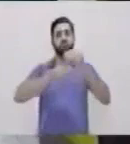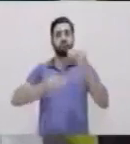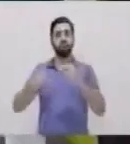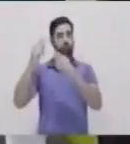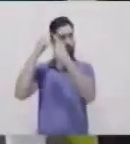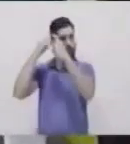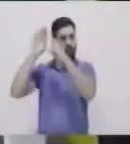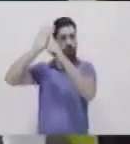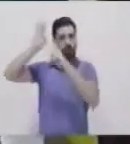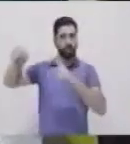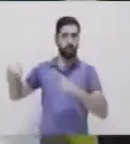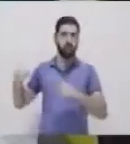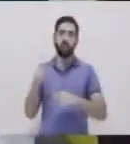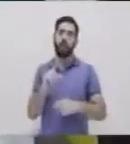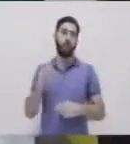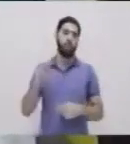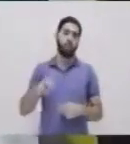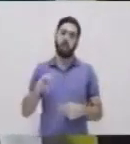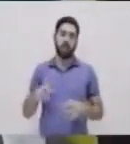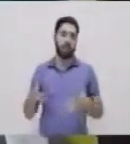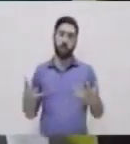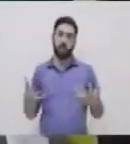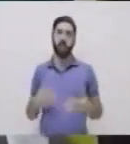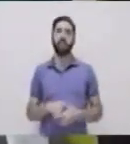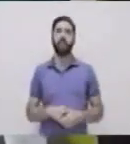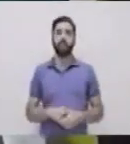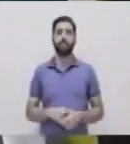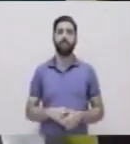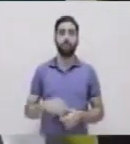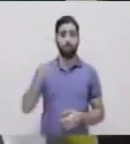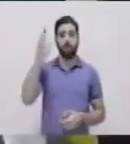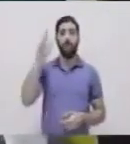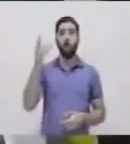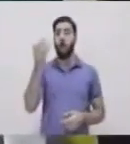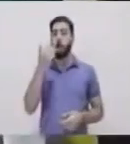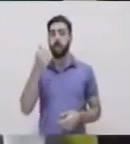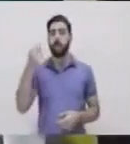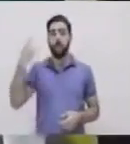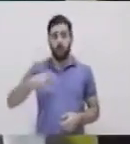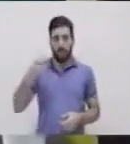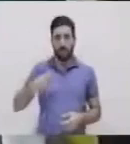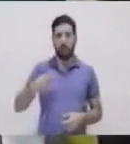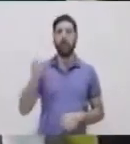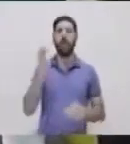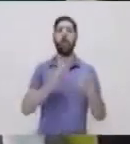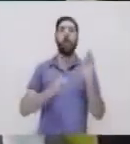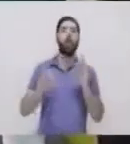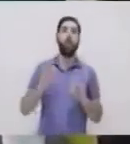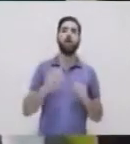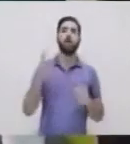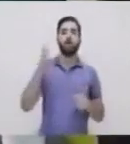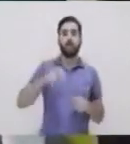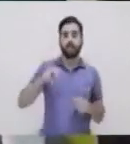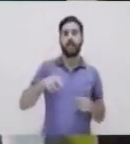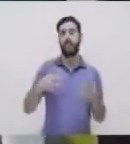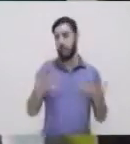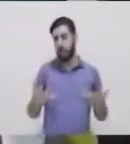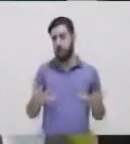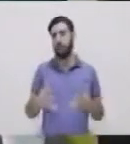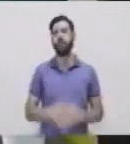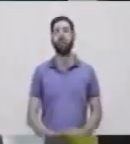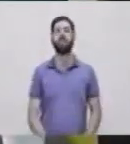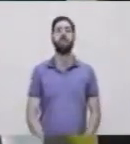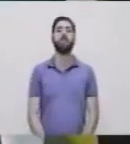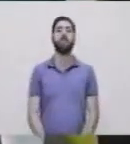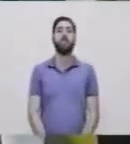pequeña separación de necesidad. ¿Qué tanto es urgente el alimento o qué tanto deja de ser